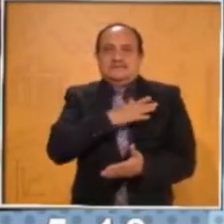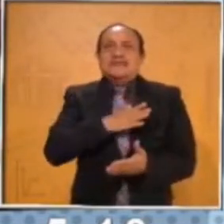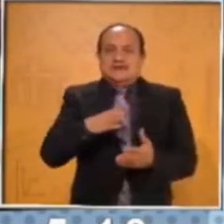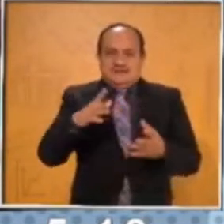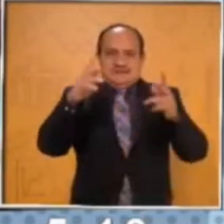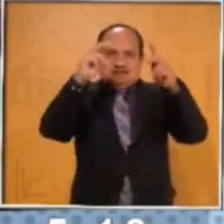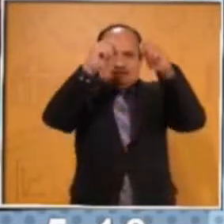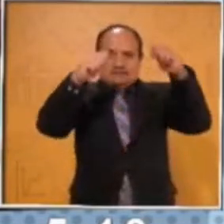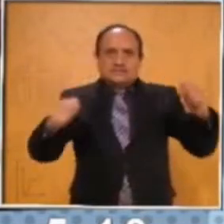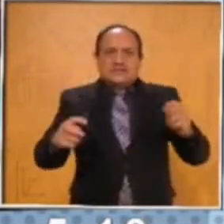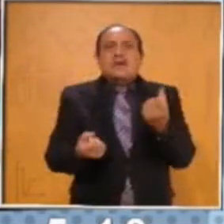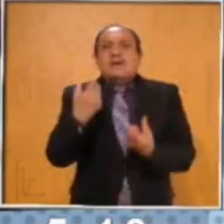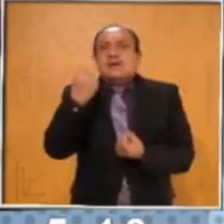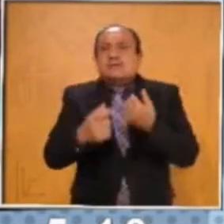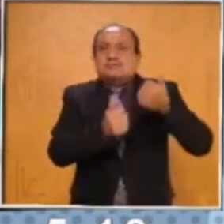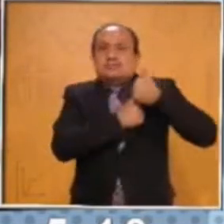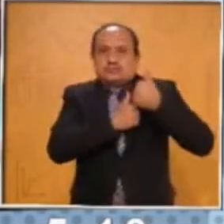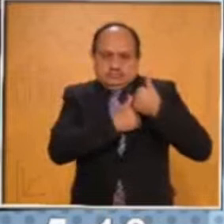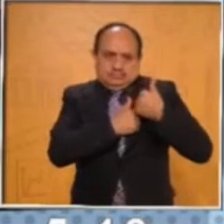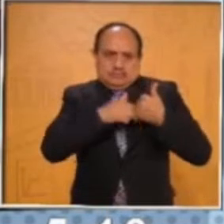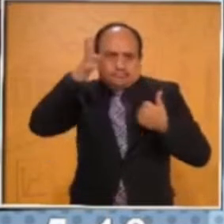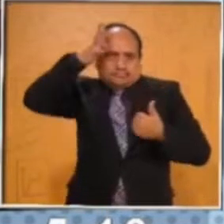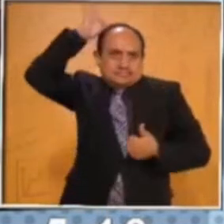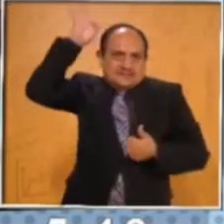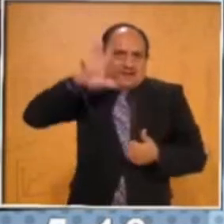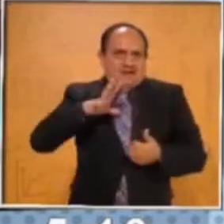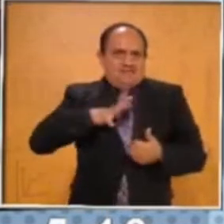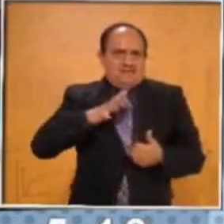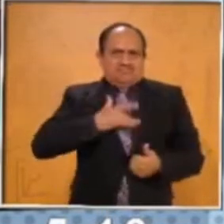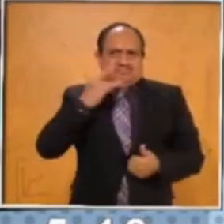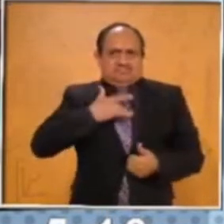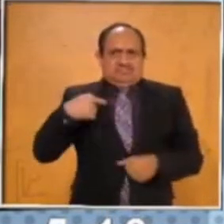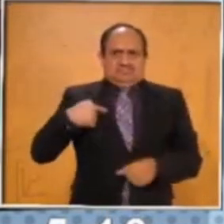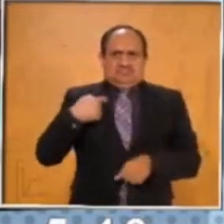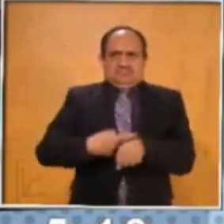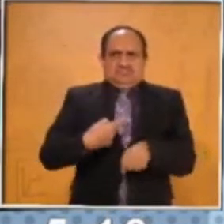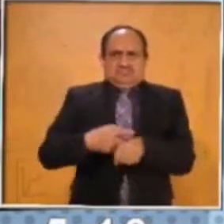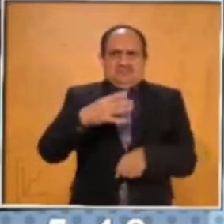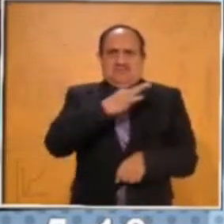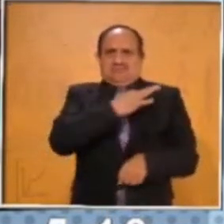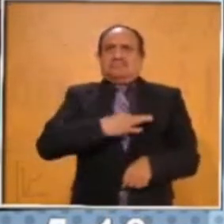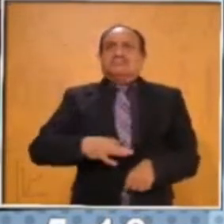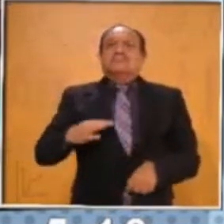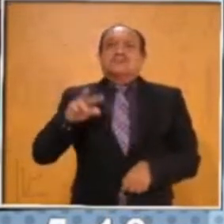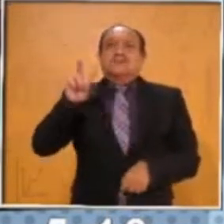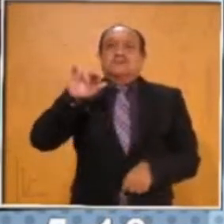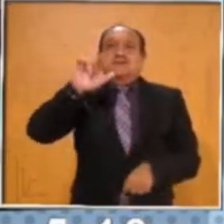Tenochtitlan, algunos soldados aztecas presentaban raros síntomas. La viruela había llegado.